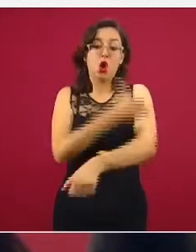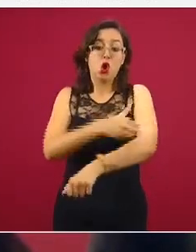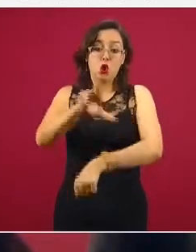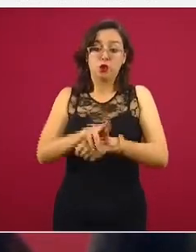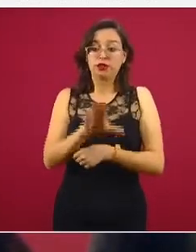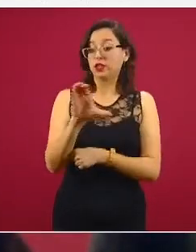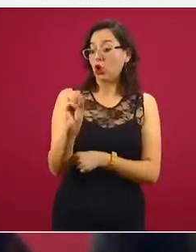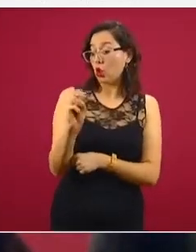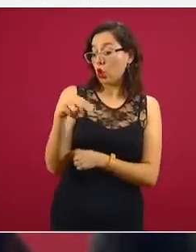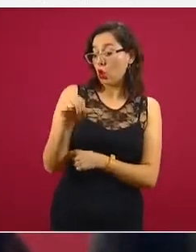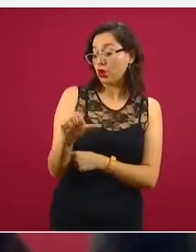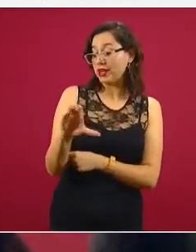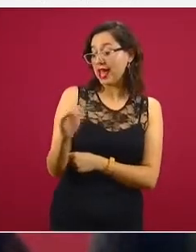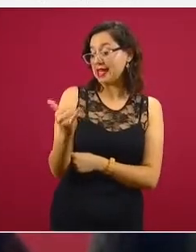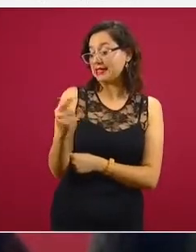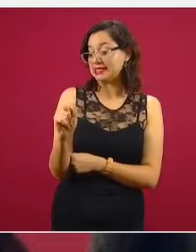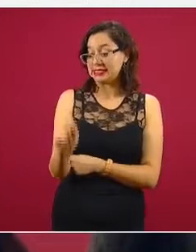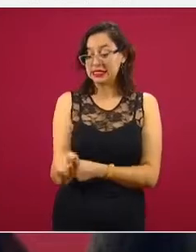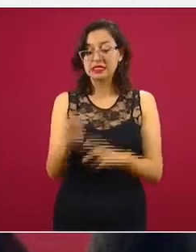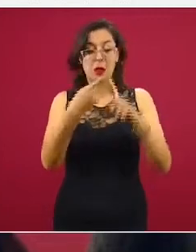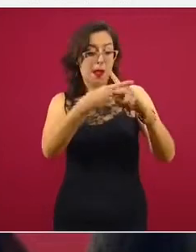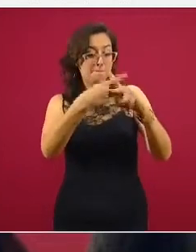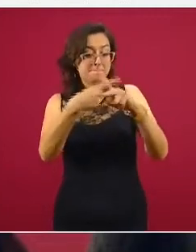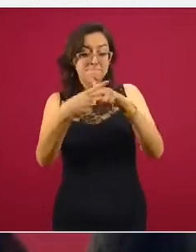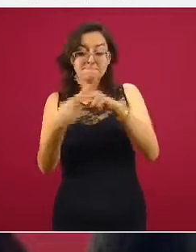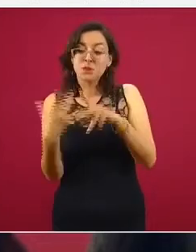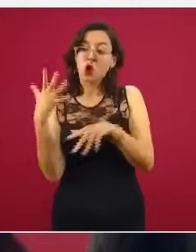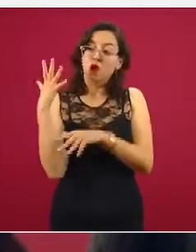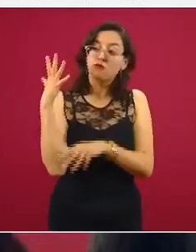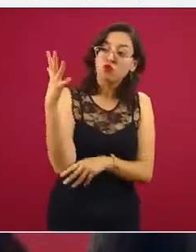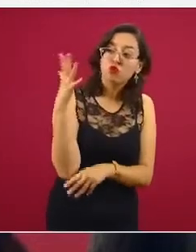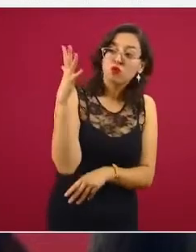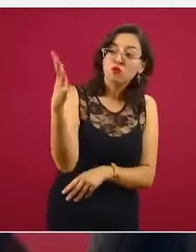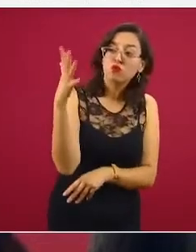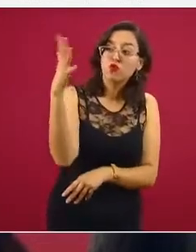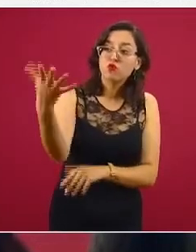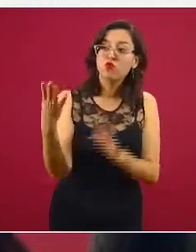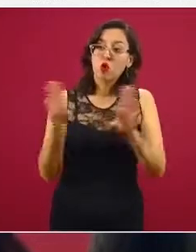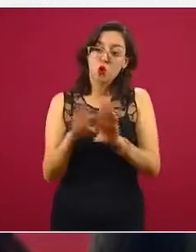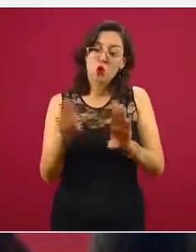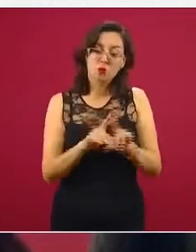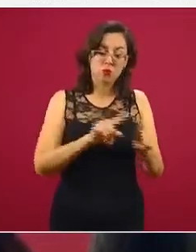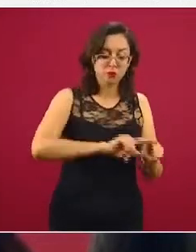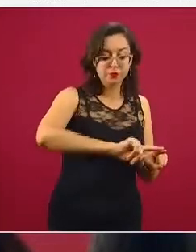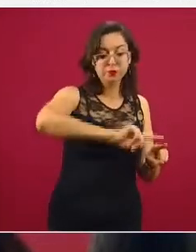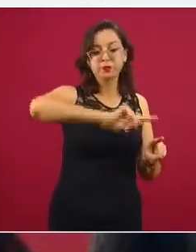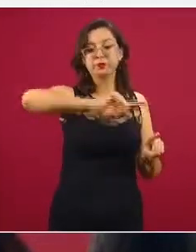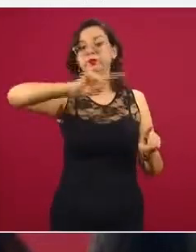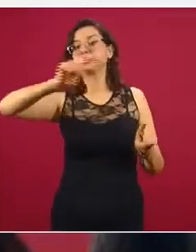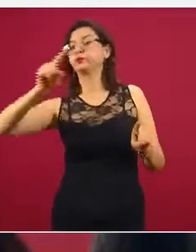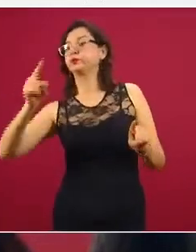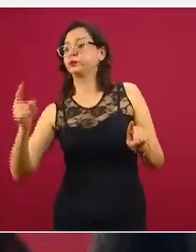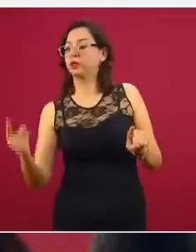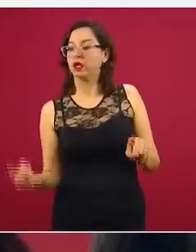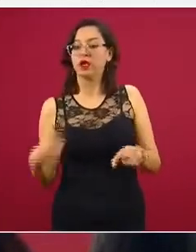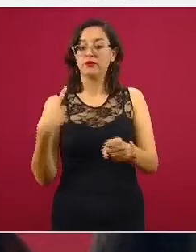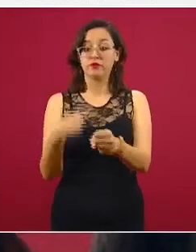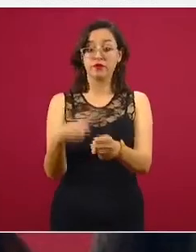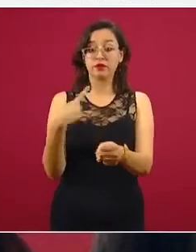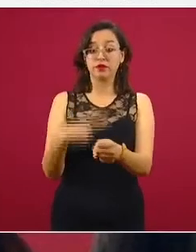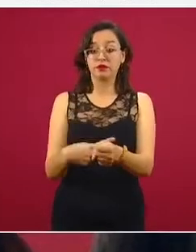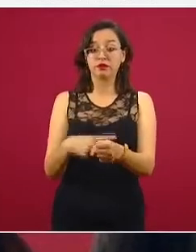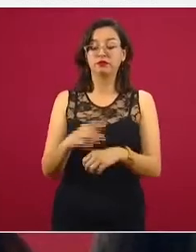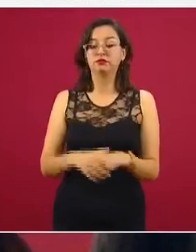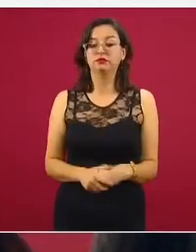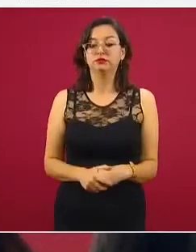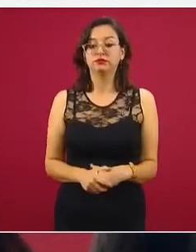que son las proyecciones o predicciones de la curva epidémica de casos. Esta en